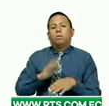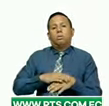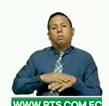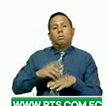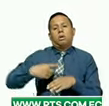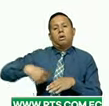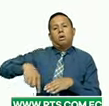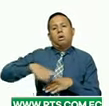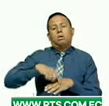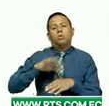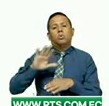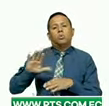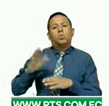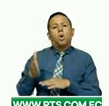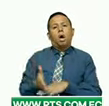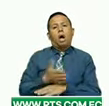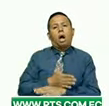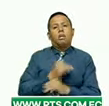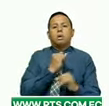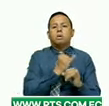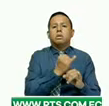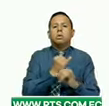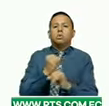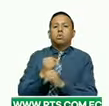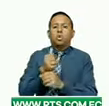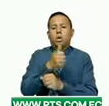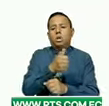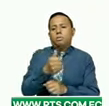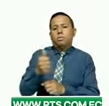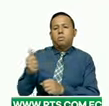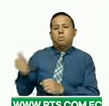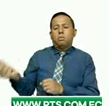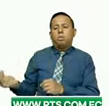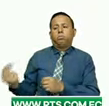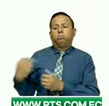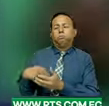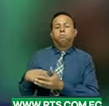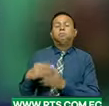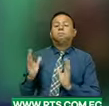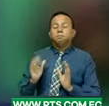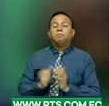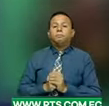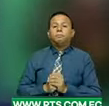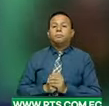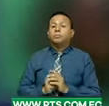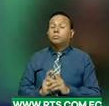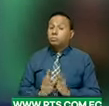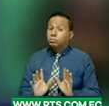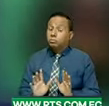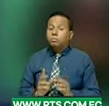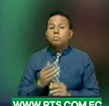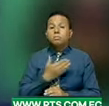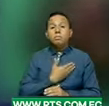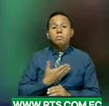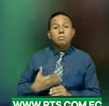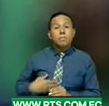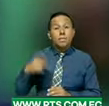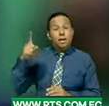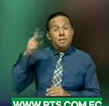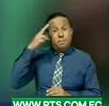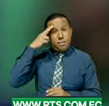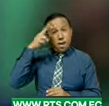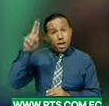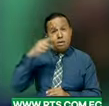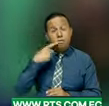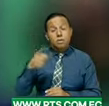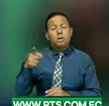cubiertos con los presupuestos de las instituciones a las que pertenecen los integrantes de la comitiva. Mientras tanto, el presidente de México, Manuel López